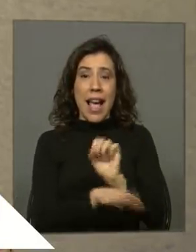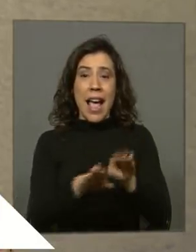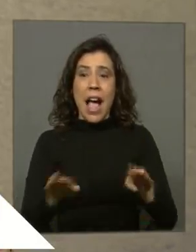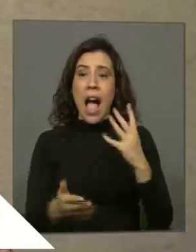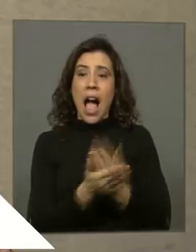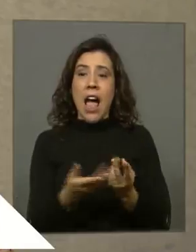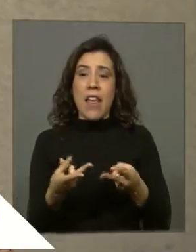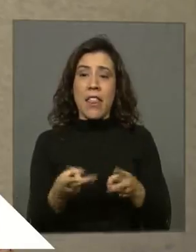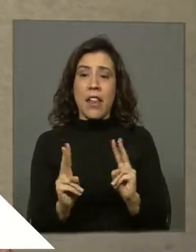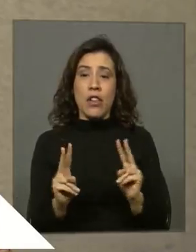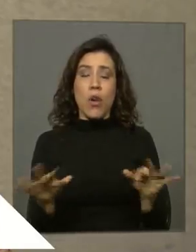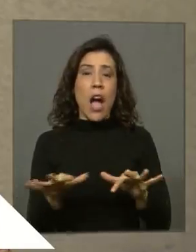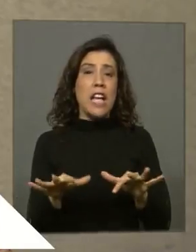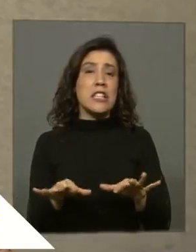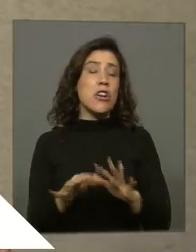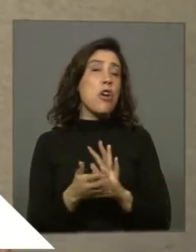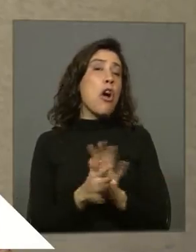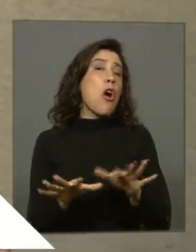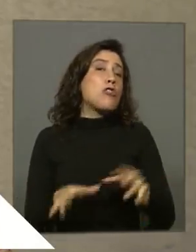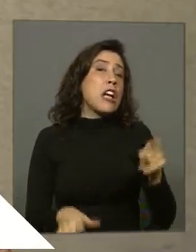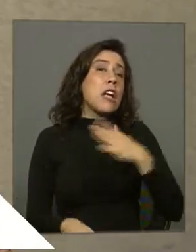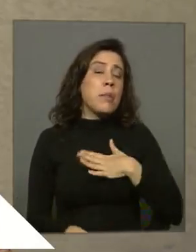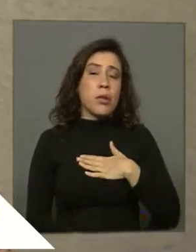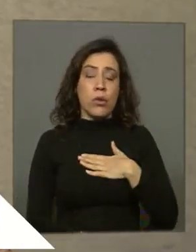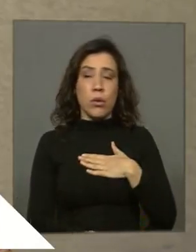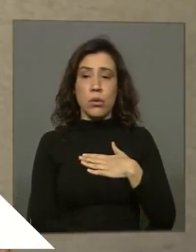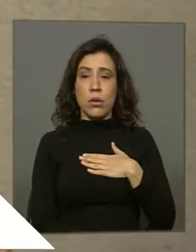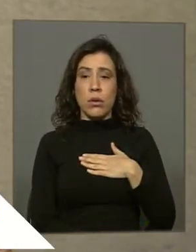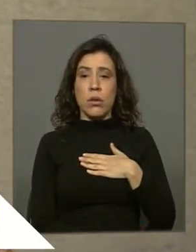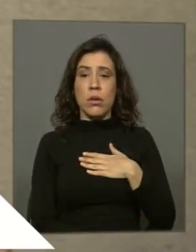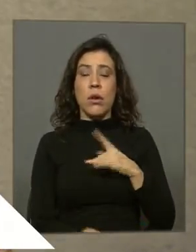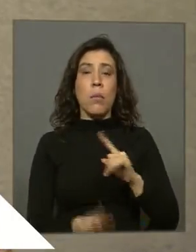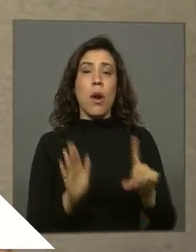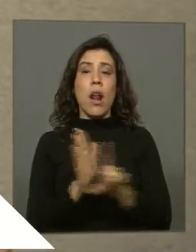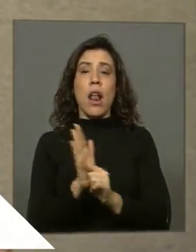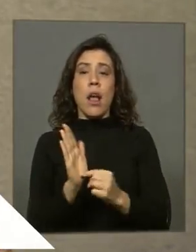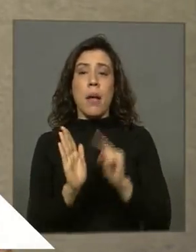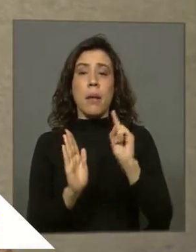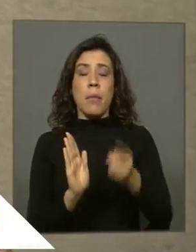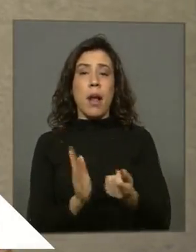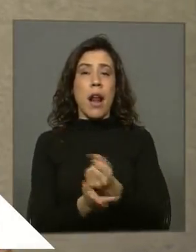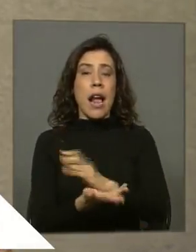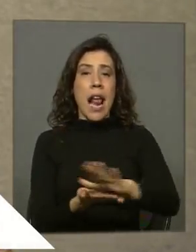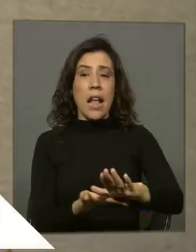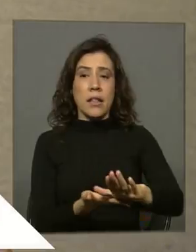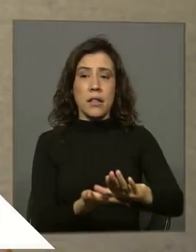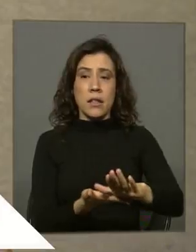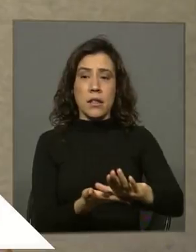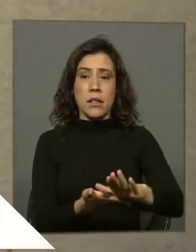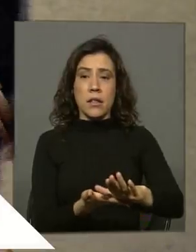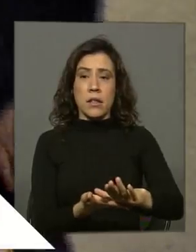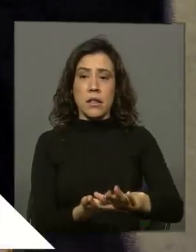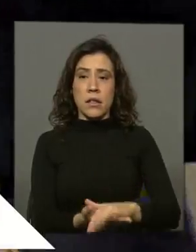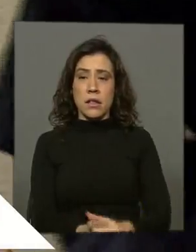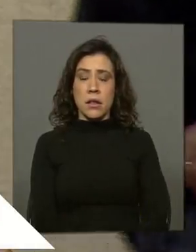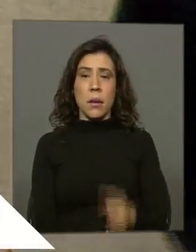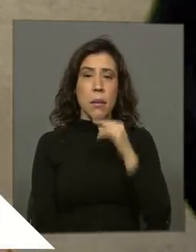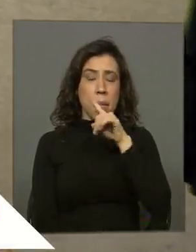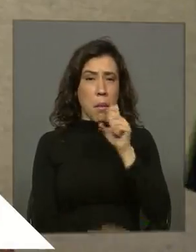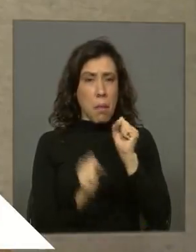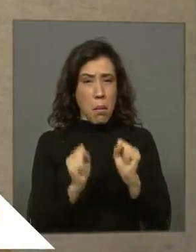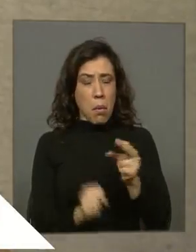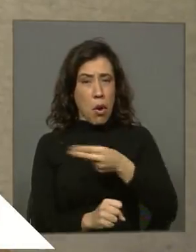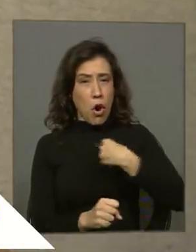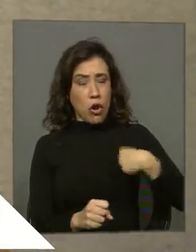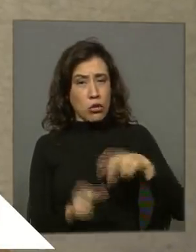tenían el derecho de hacer lo que se les ocurriera y que no podía el Estado por ley fijarle una gratuidad la pregunta es ¿podemos